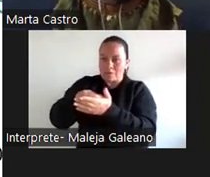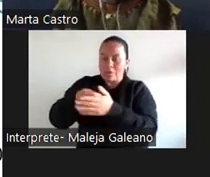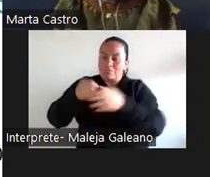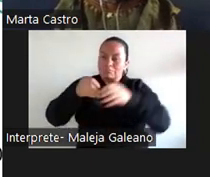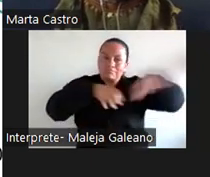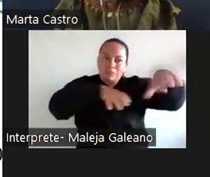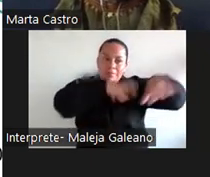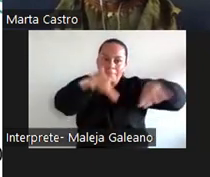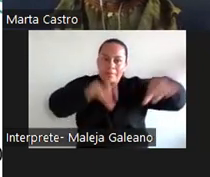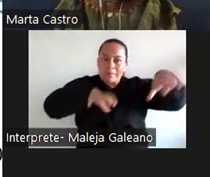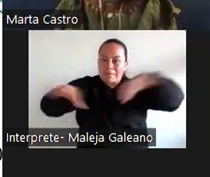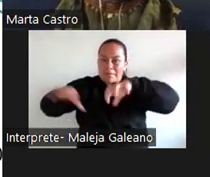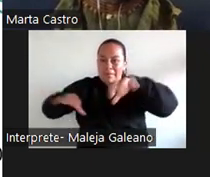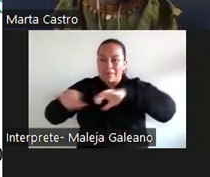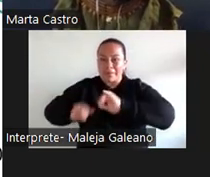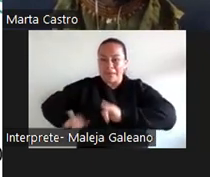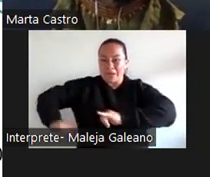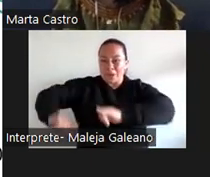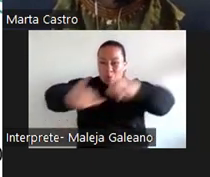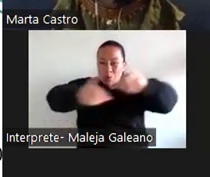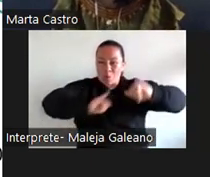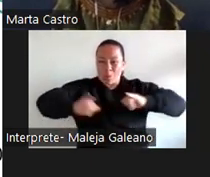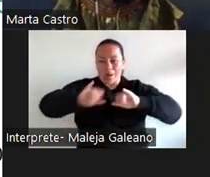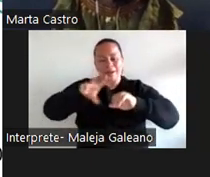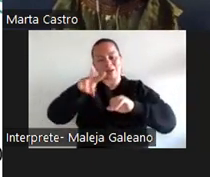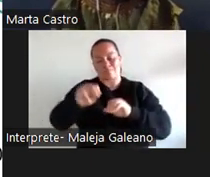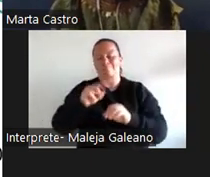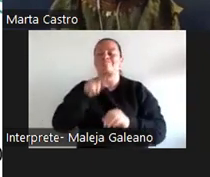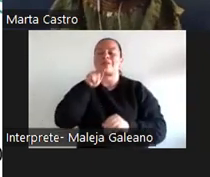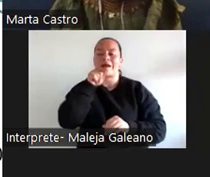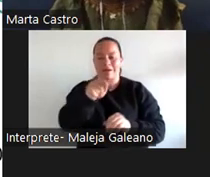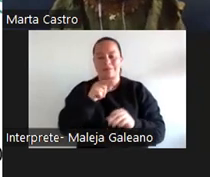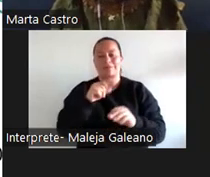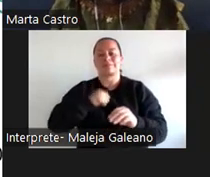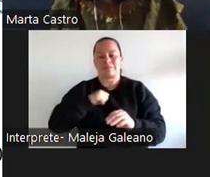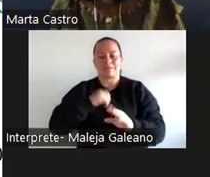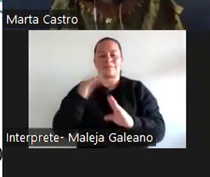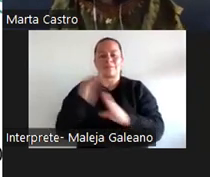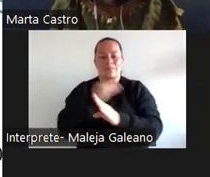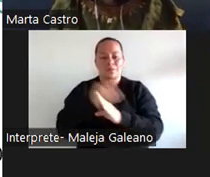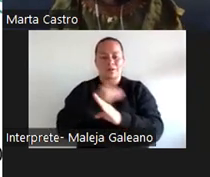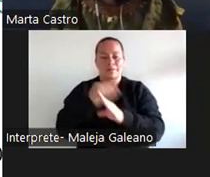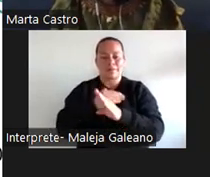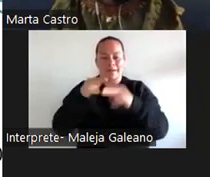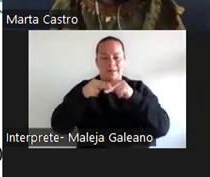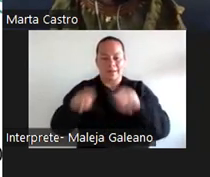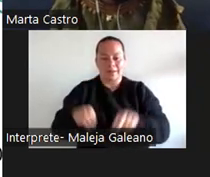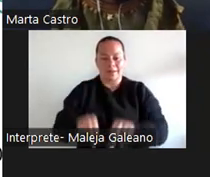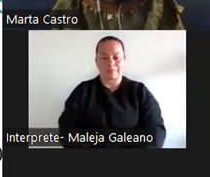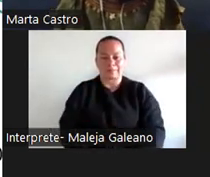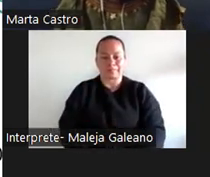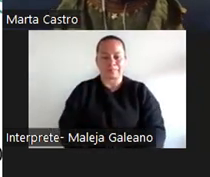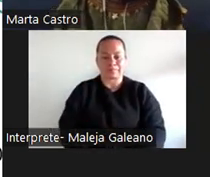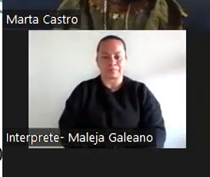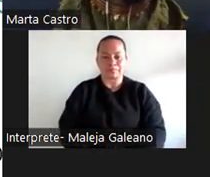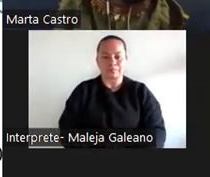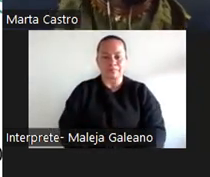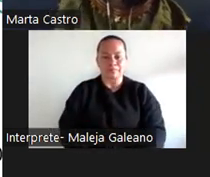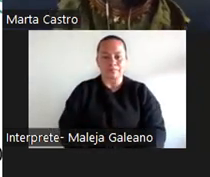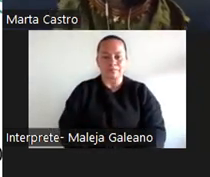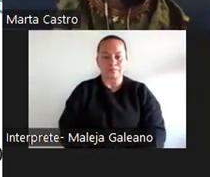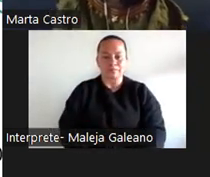eh entonces aquí tenemos un problema de género hay varios estudios y desde la economía